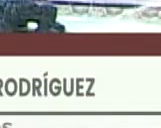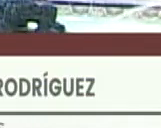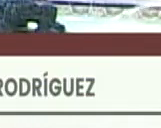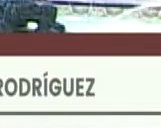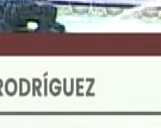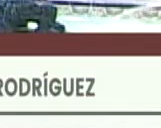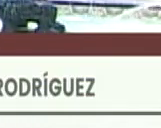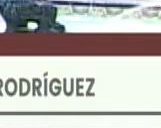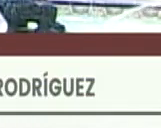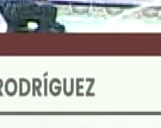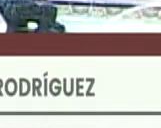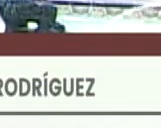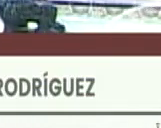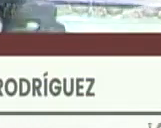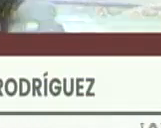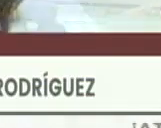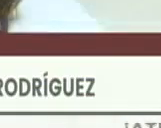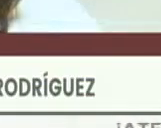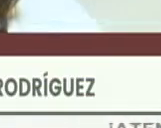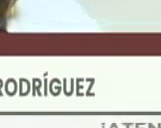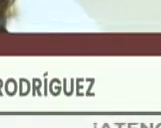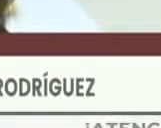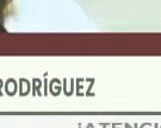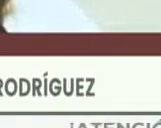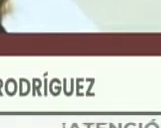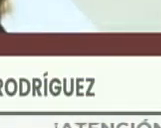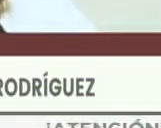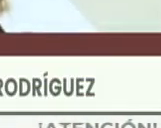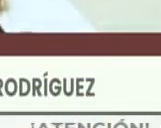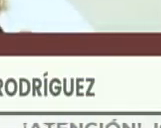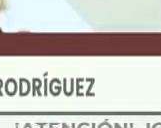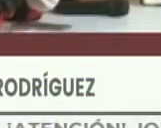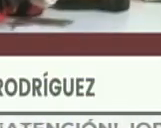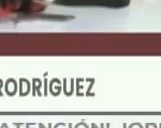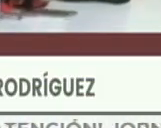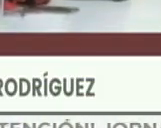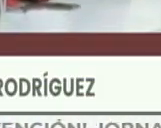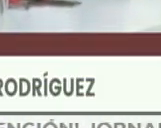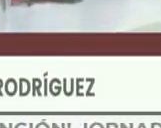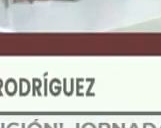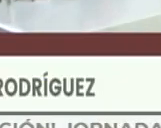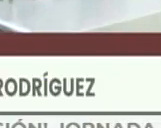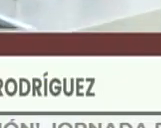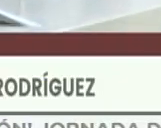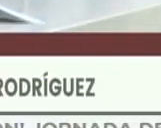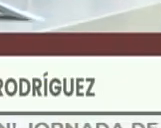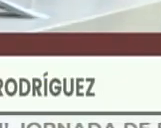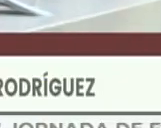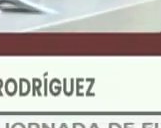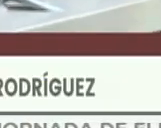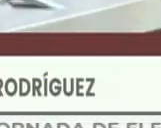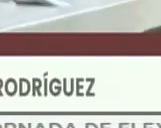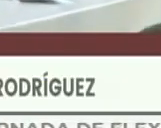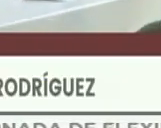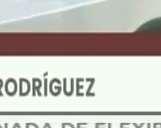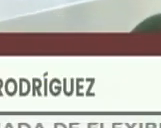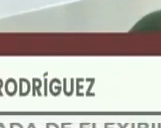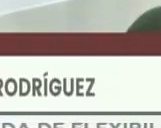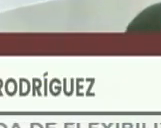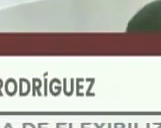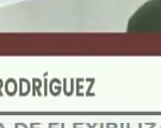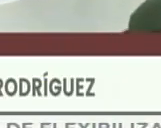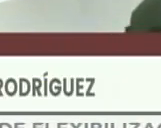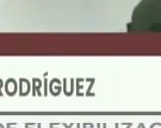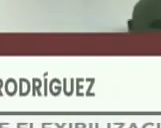debemos reforzar en el ámbito de la prevención y el control del COVID-19. Si me permiten, voy a retirarme la